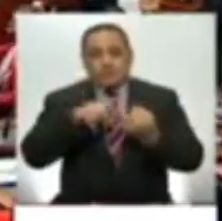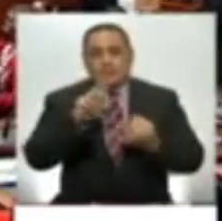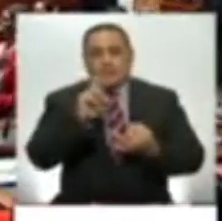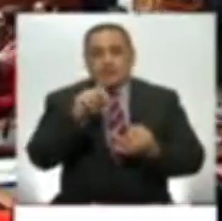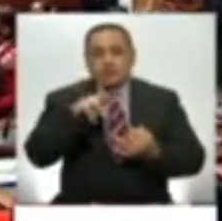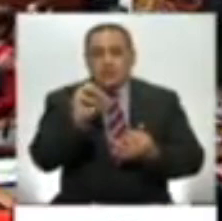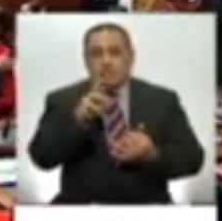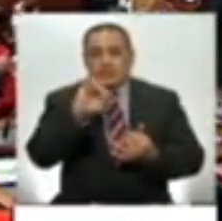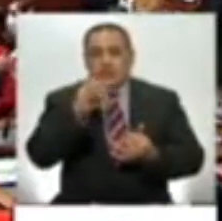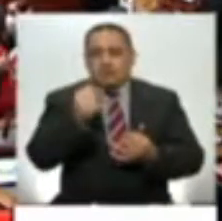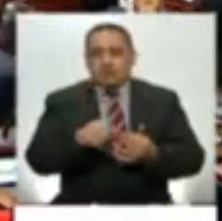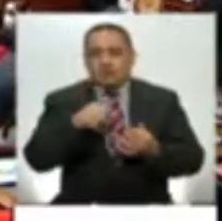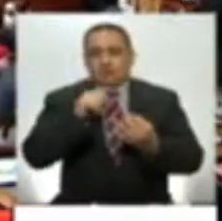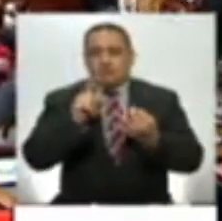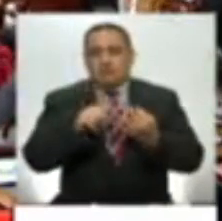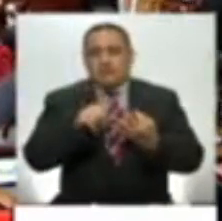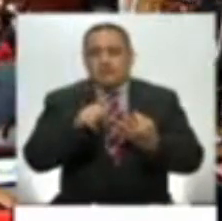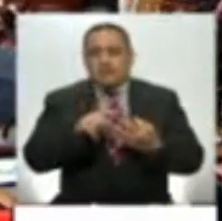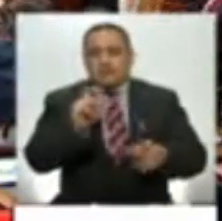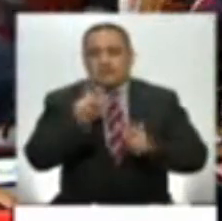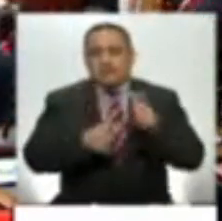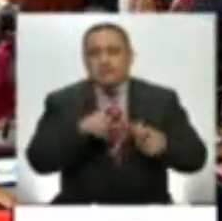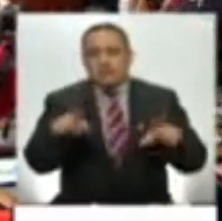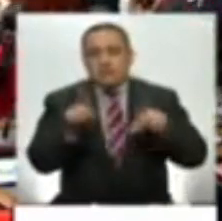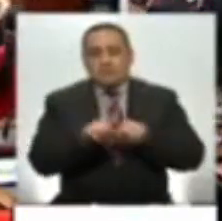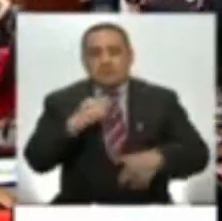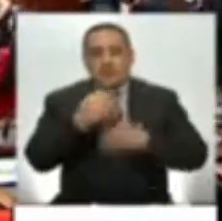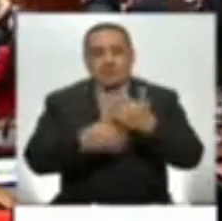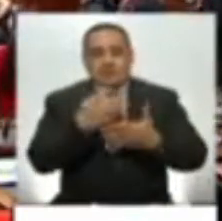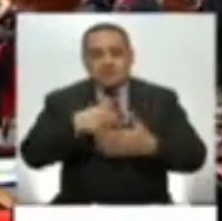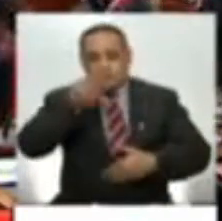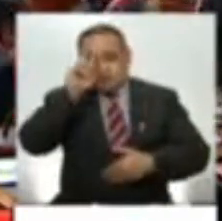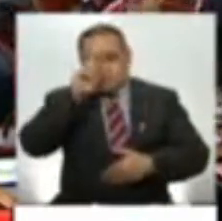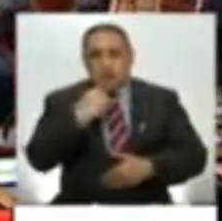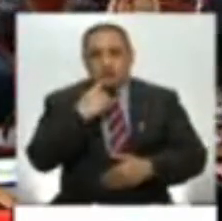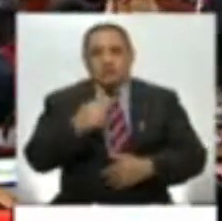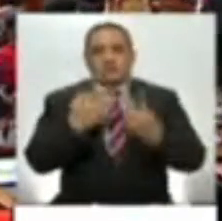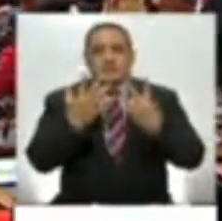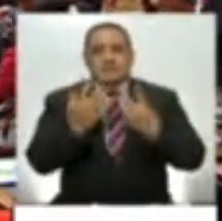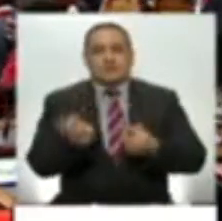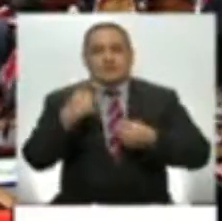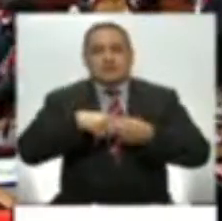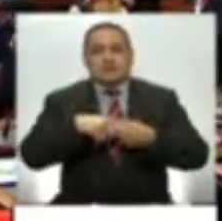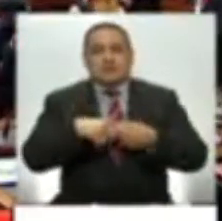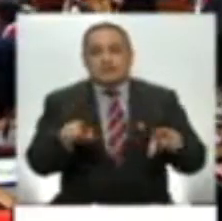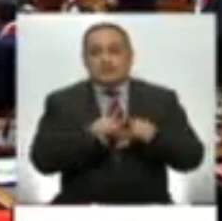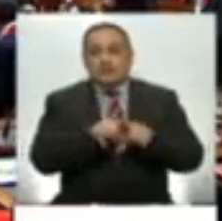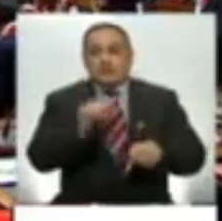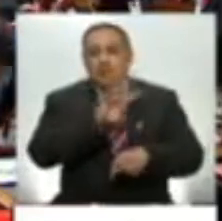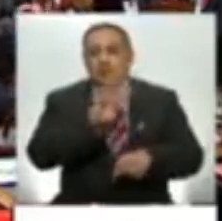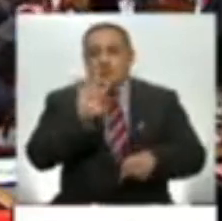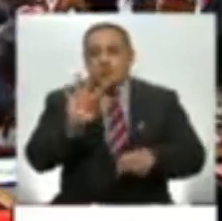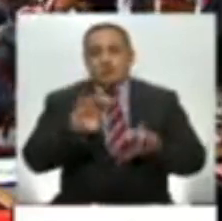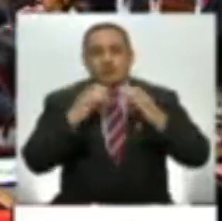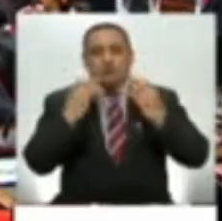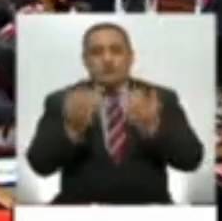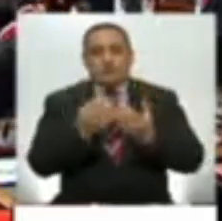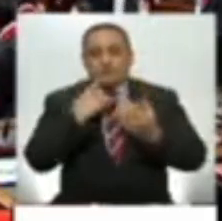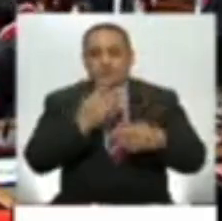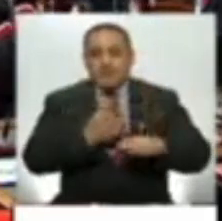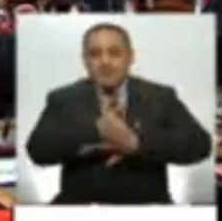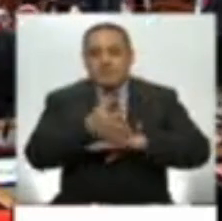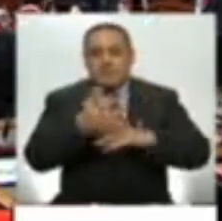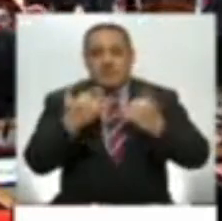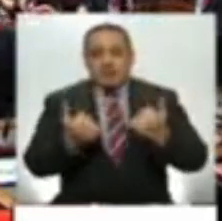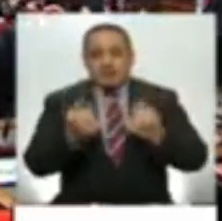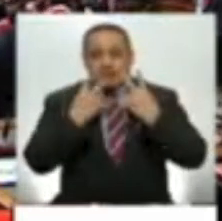Renovación Popular con 3 parlamentarios y Avanza País con 7 integrantes, 44 congresistas van a ingresar. En estos